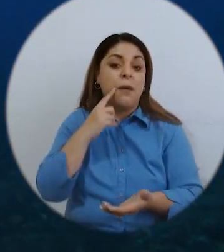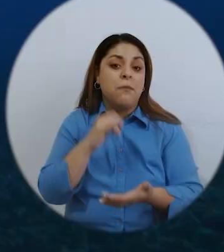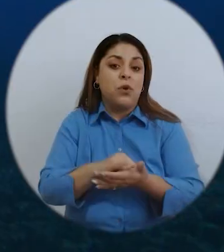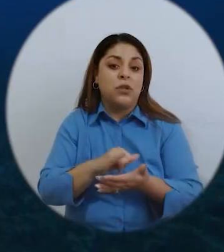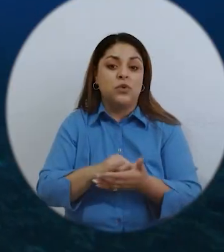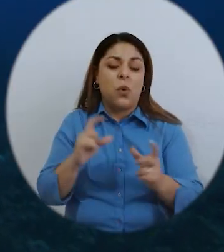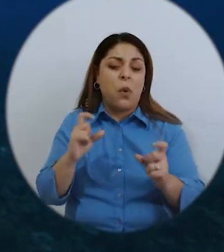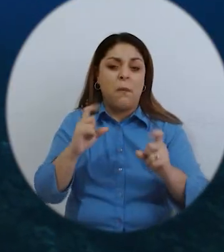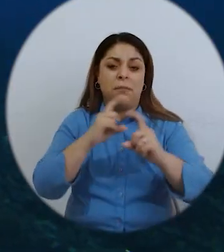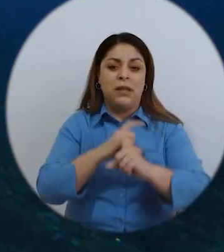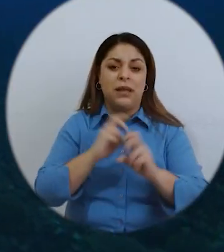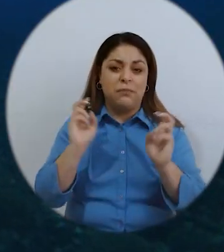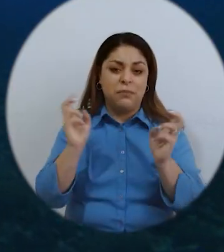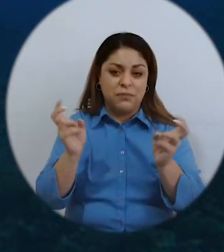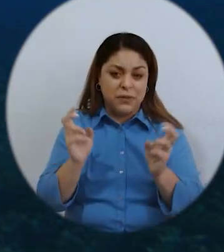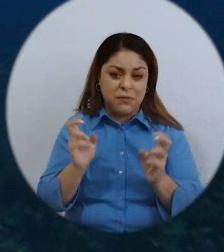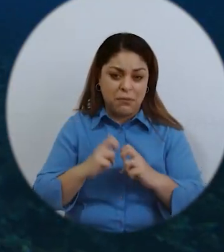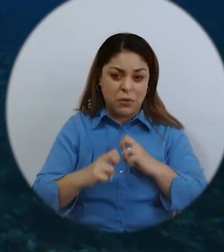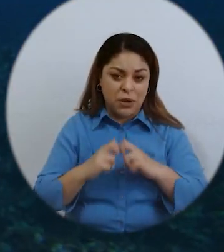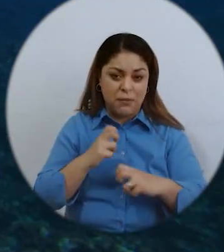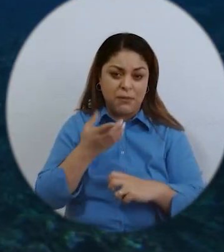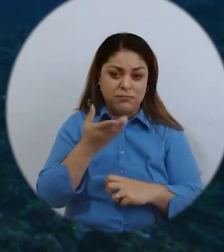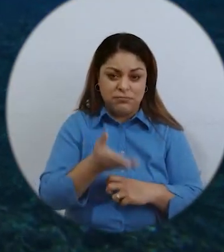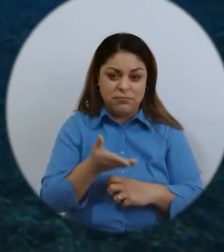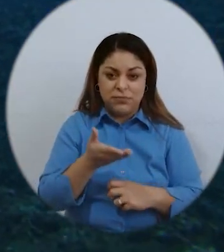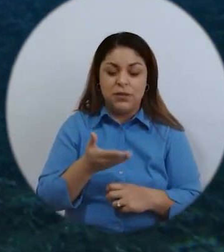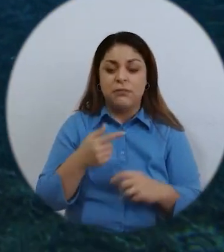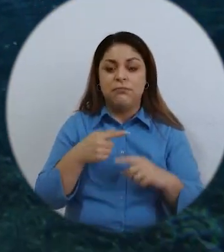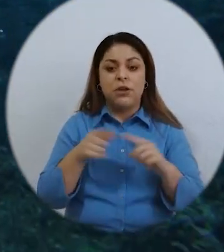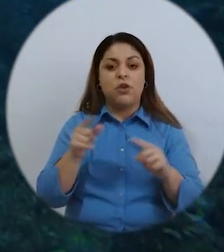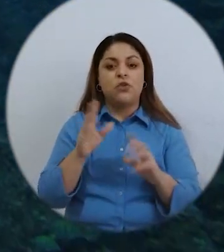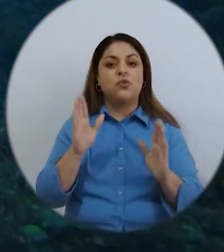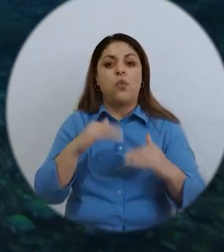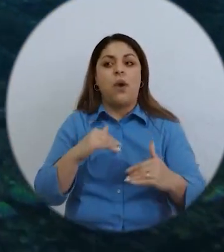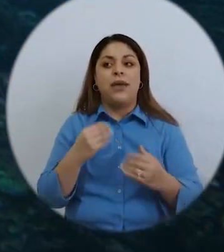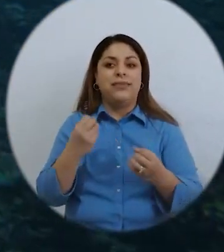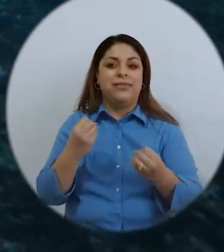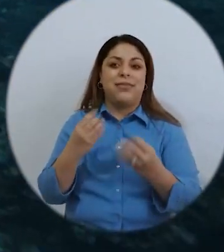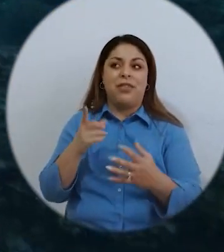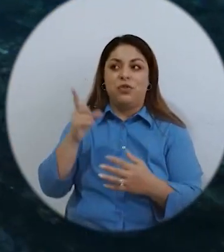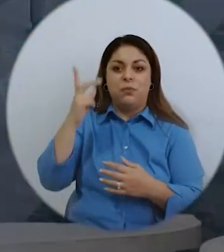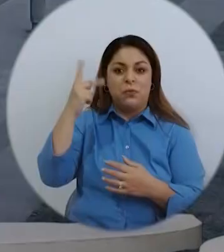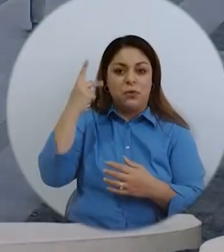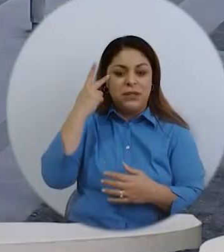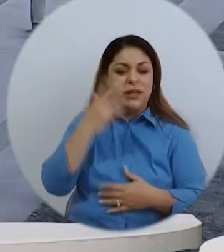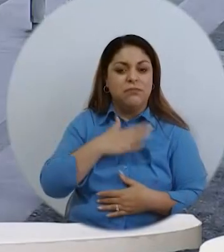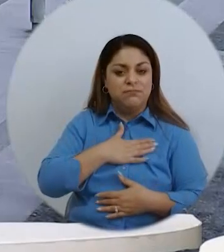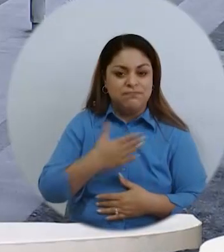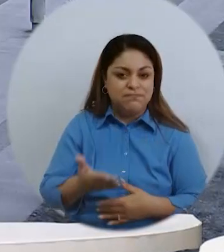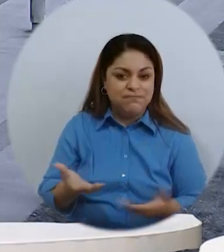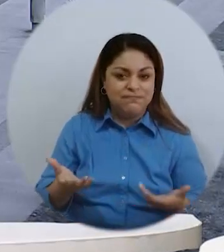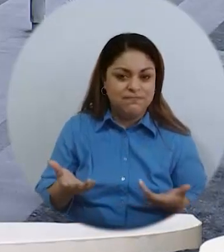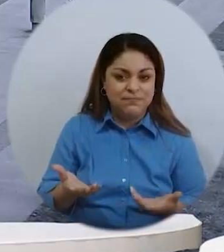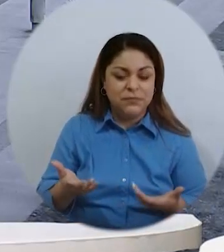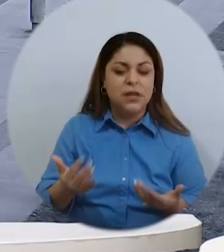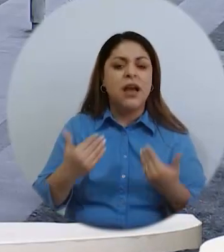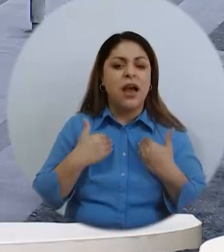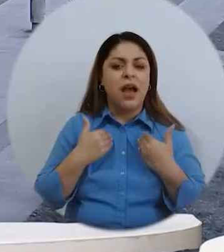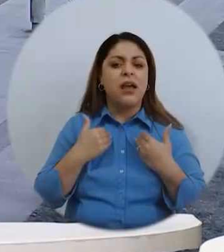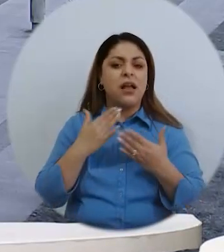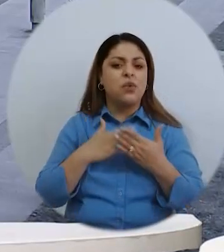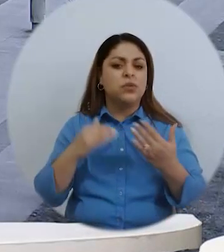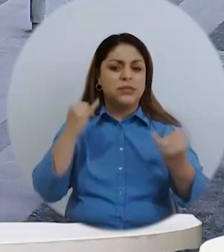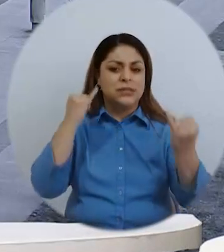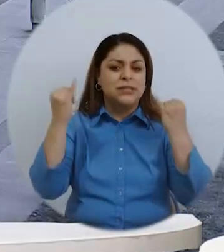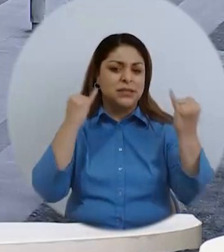problemas sumamente complejos, pero todavía no tenemos necesariamente toda la voluntad política. Hay iniciativas, y